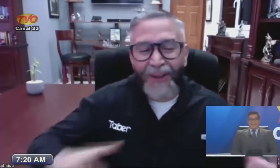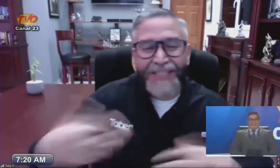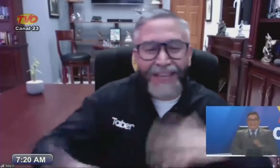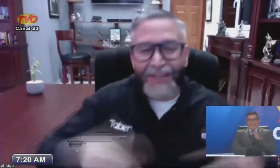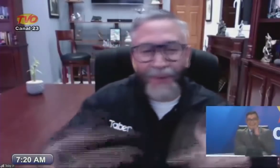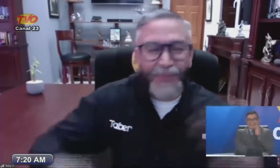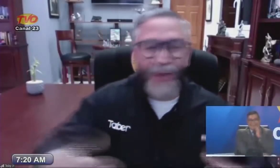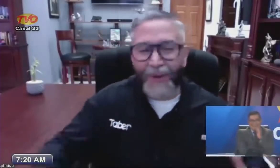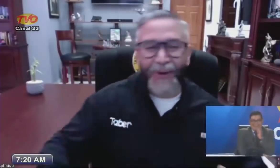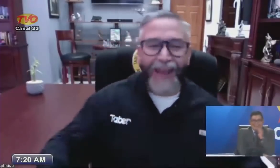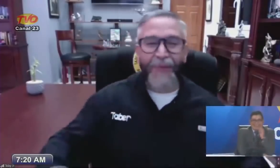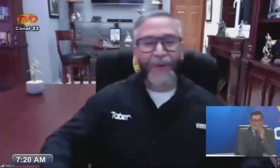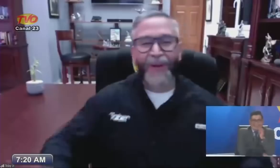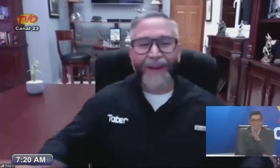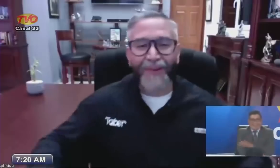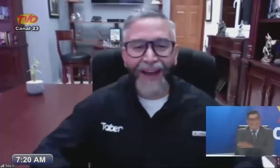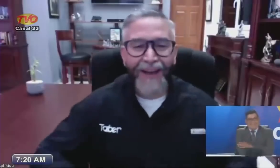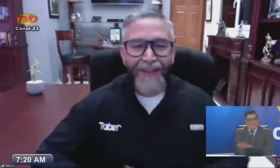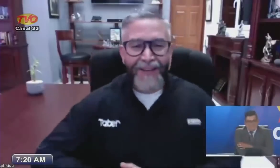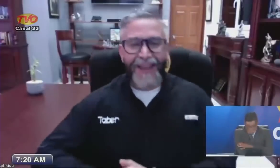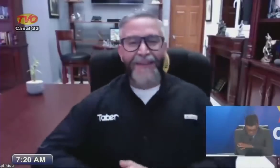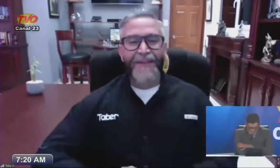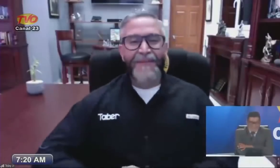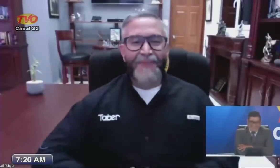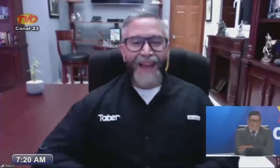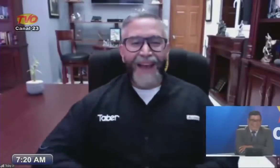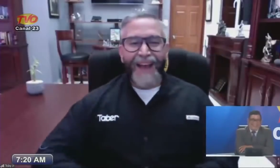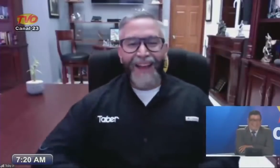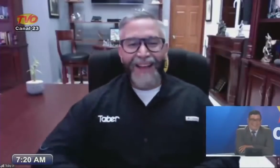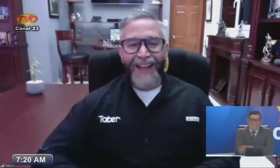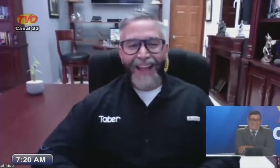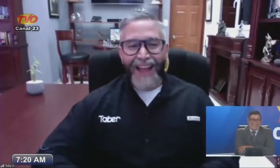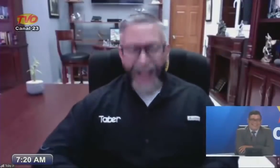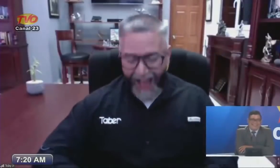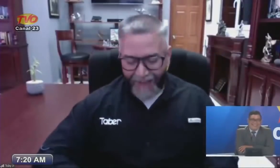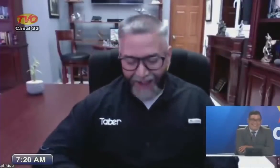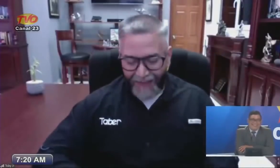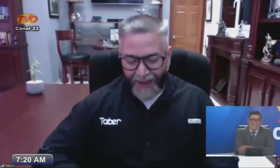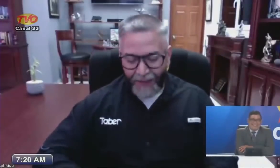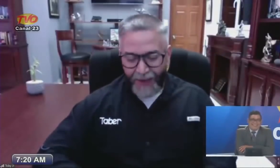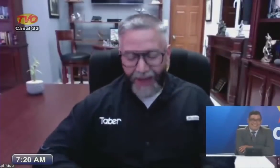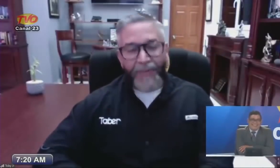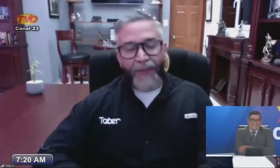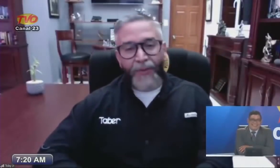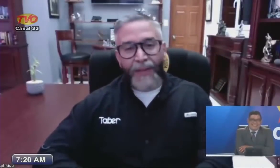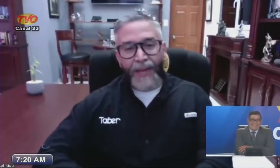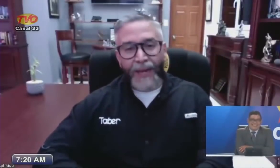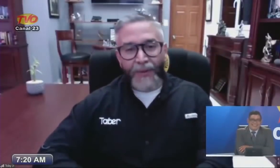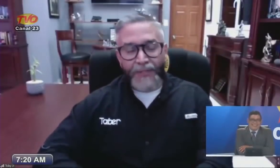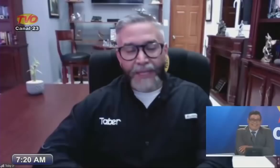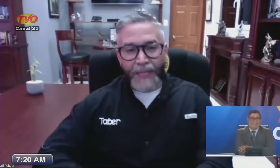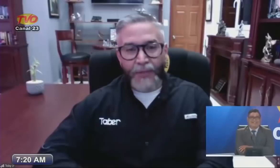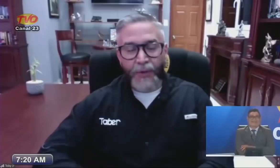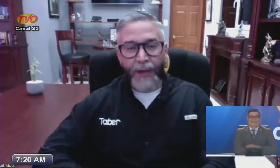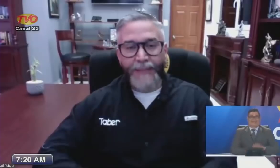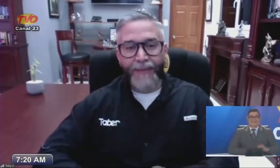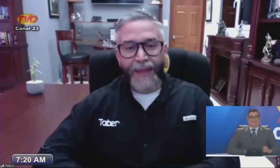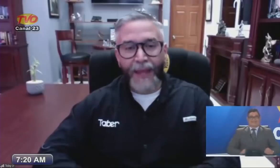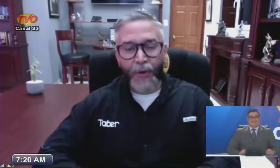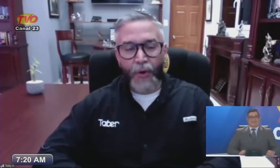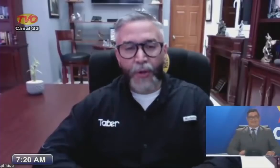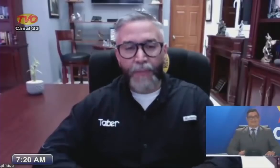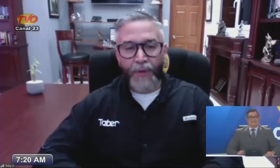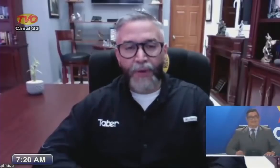dicen que son un solo volados pero vamos a hablando hablando de la reconciliación